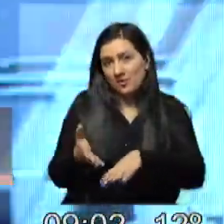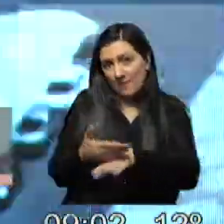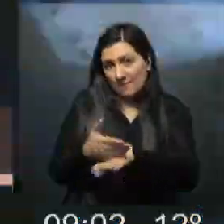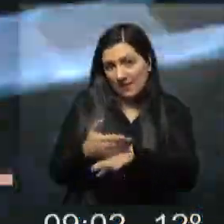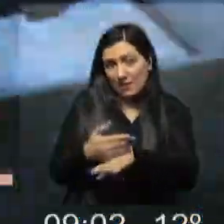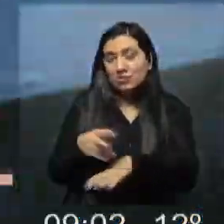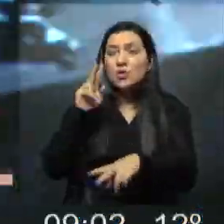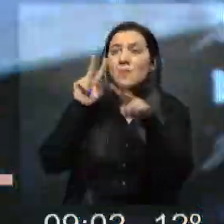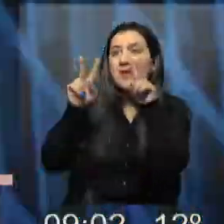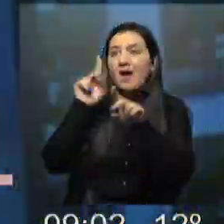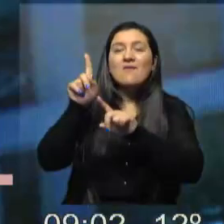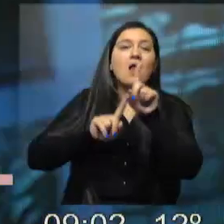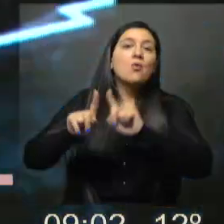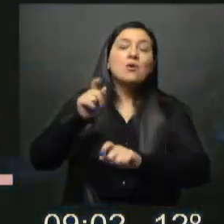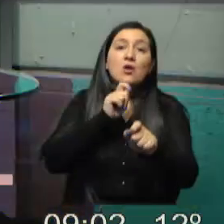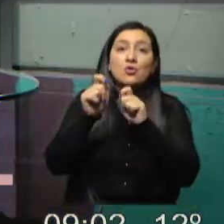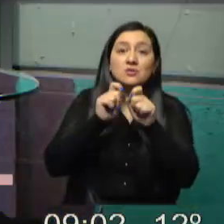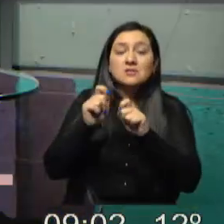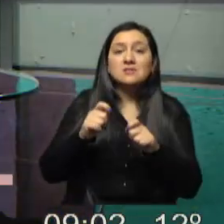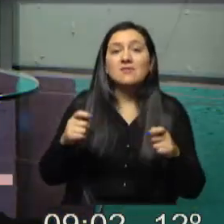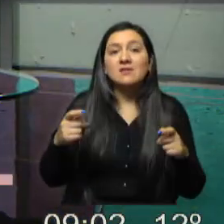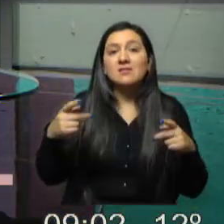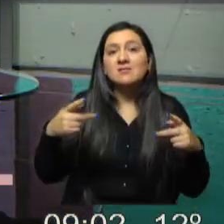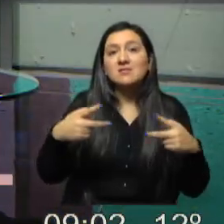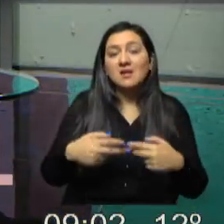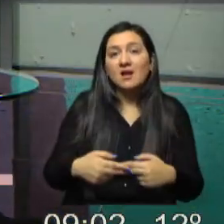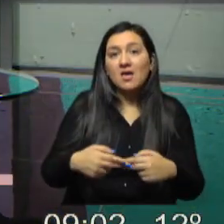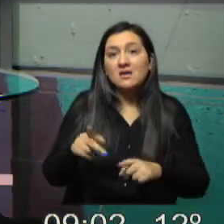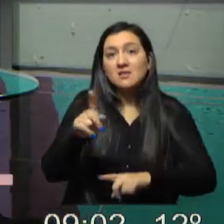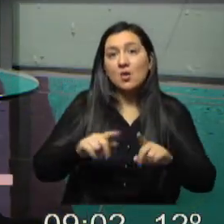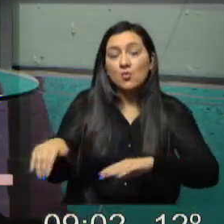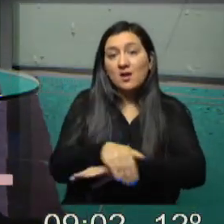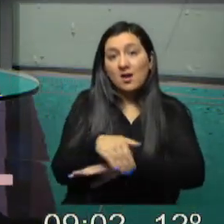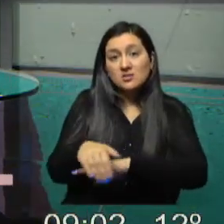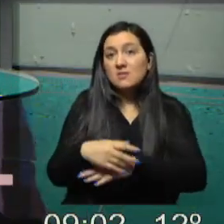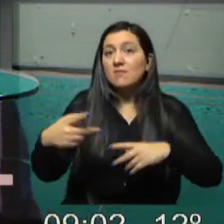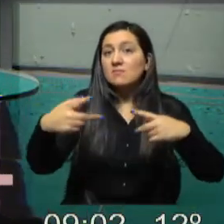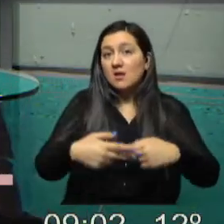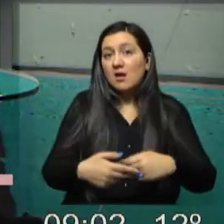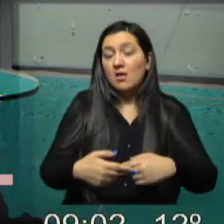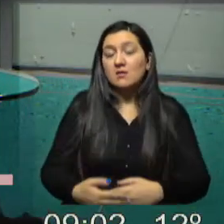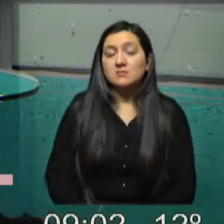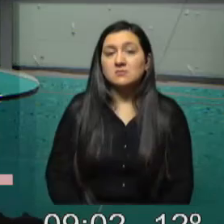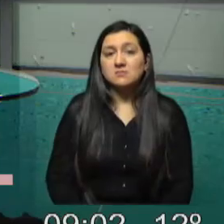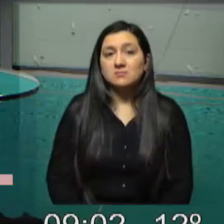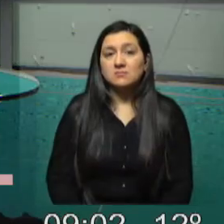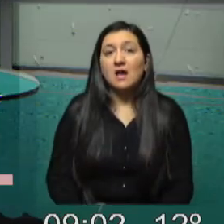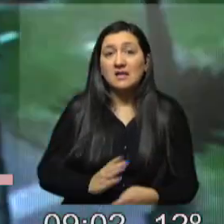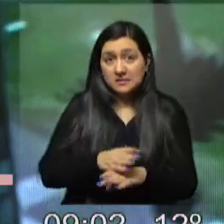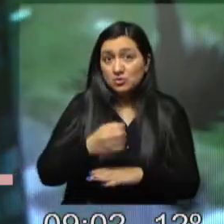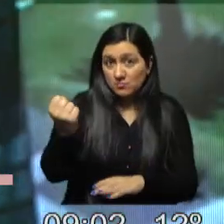viendo algunas noticias y estaban trancadas algunas carreteras, algunas rodovías y accesos importantes